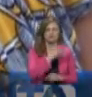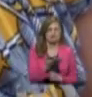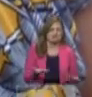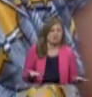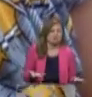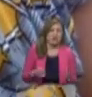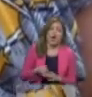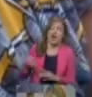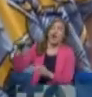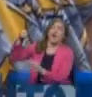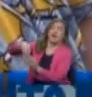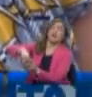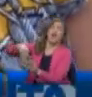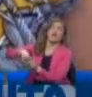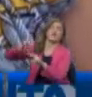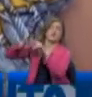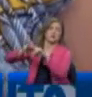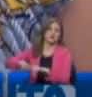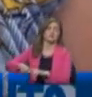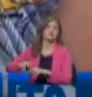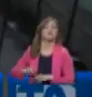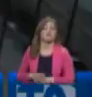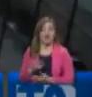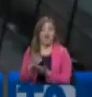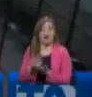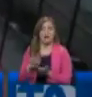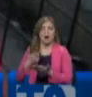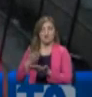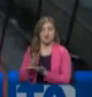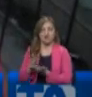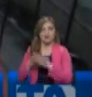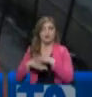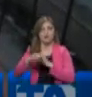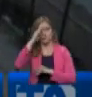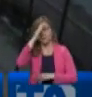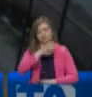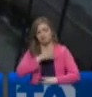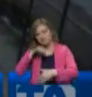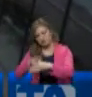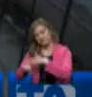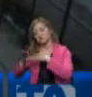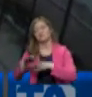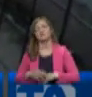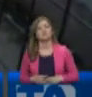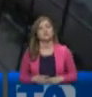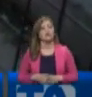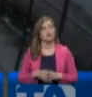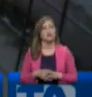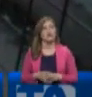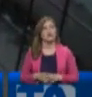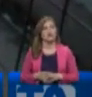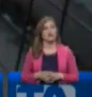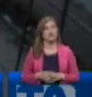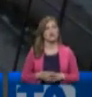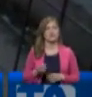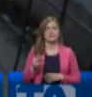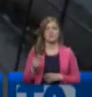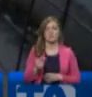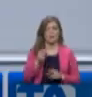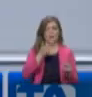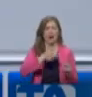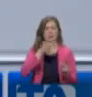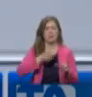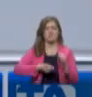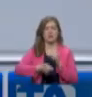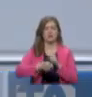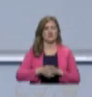ver, revisar todo adentro, las armas. Y que los militares entren, ingresen, porque no es justo de que un abrir y cerrar de ojos maten a